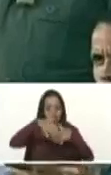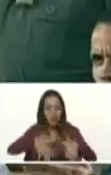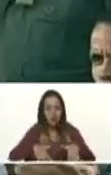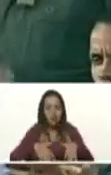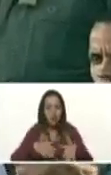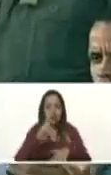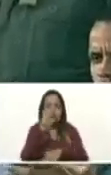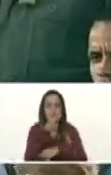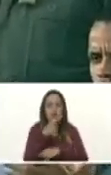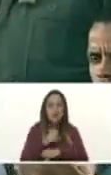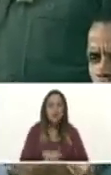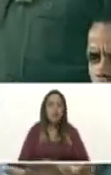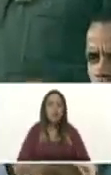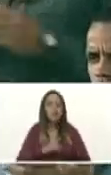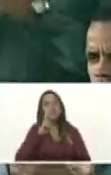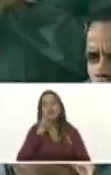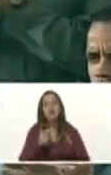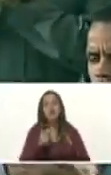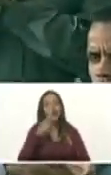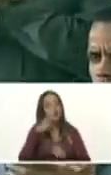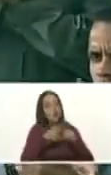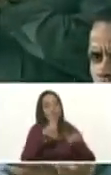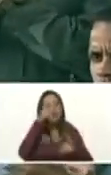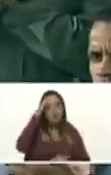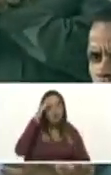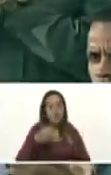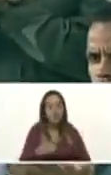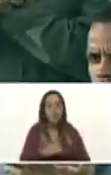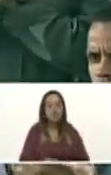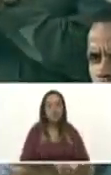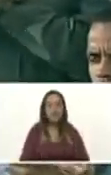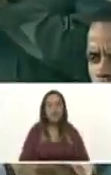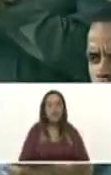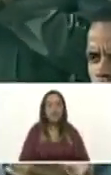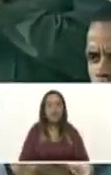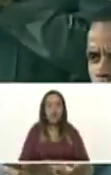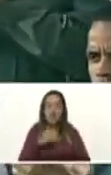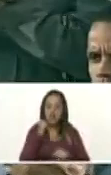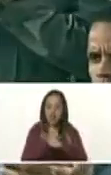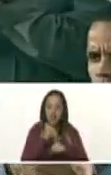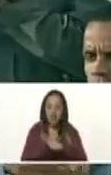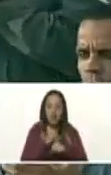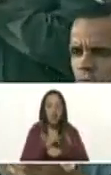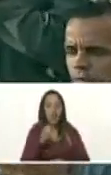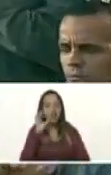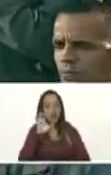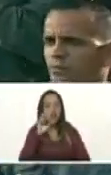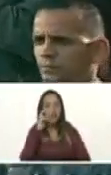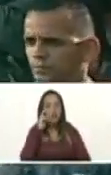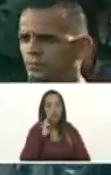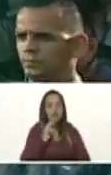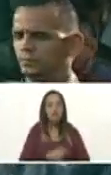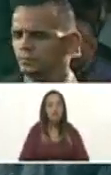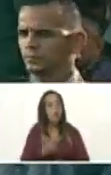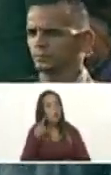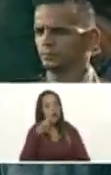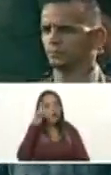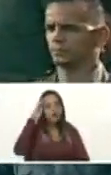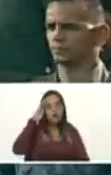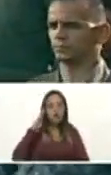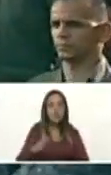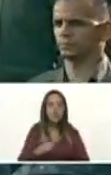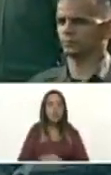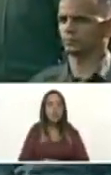Al general de división Humberto Núñez Hernández, comandante de la SODI Bolívar. Al general de división Carlos Rodríguez